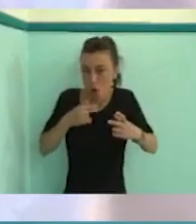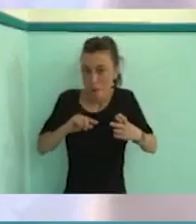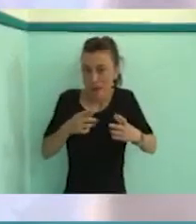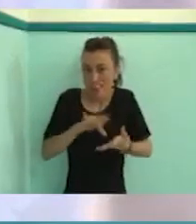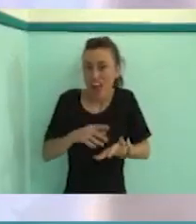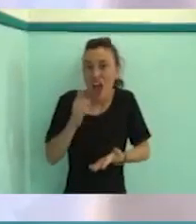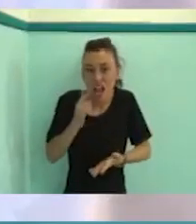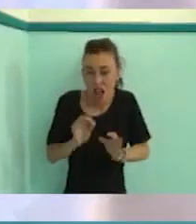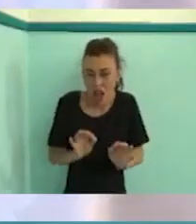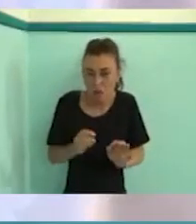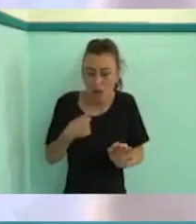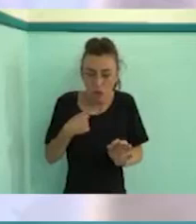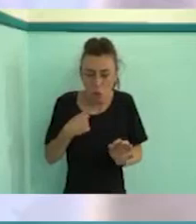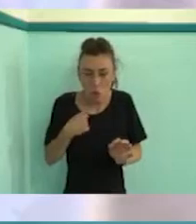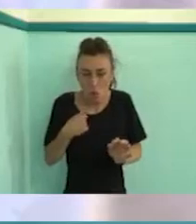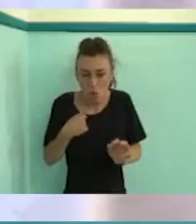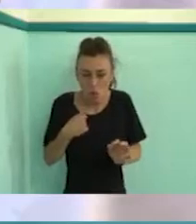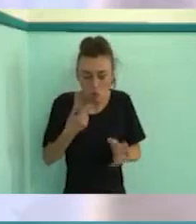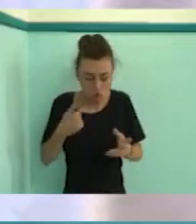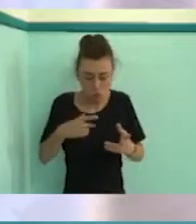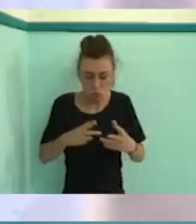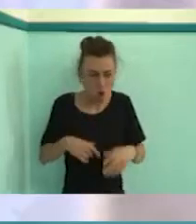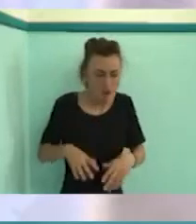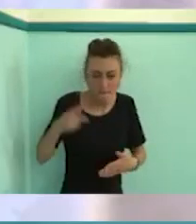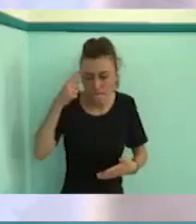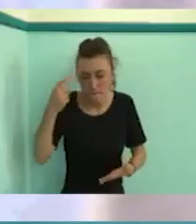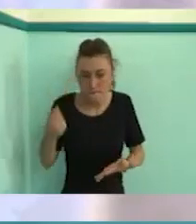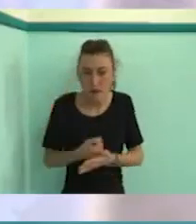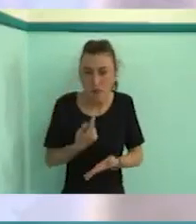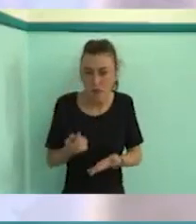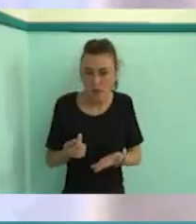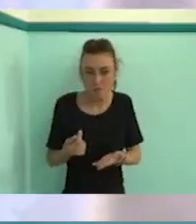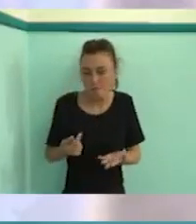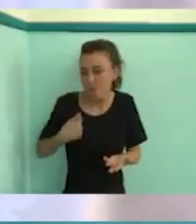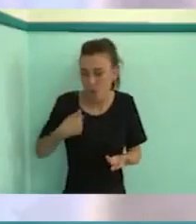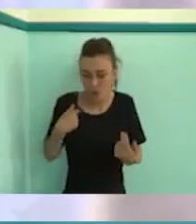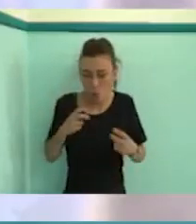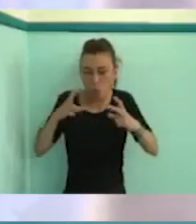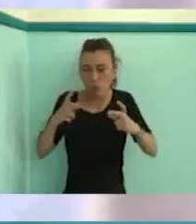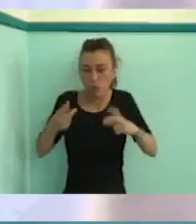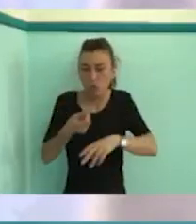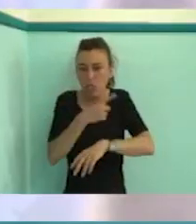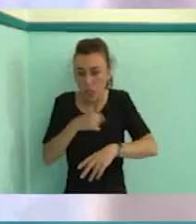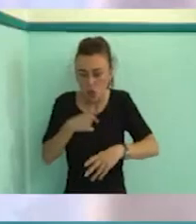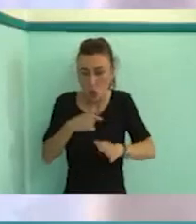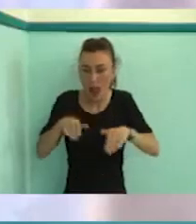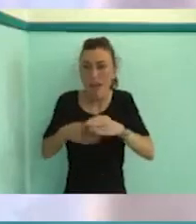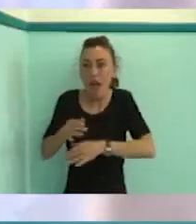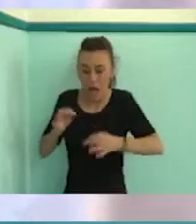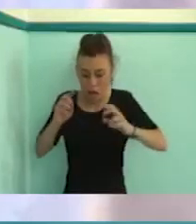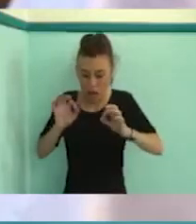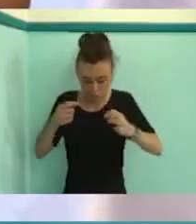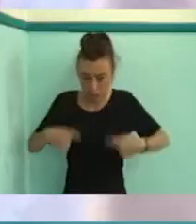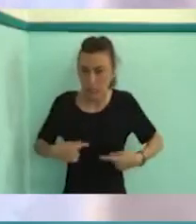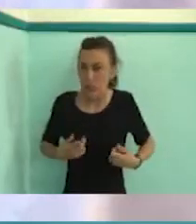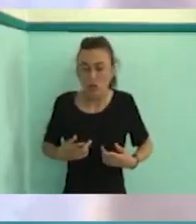decir estoy super hinchada cómo voy a ir a la playa así porque estoy super hinchada a decir es que estoy sangrando Es que tengo unos órganos que están inflamados qué hago Voy en